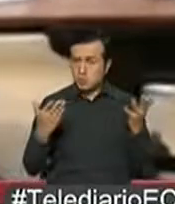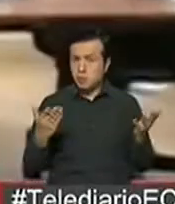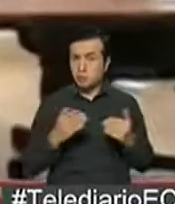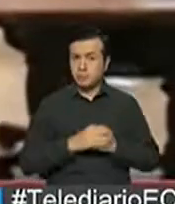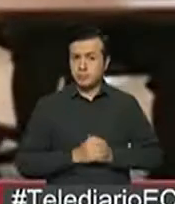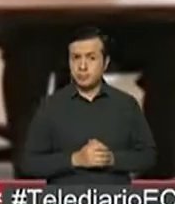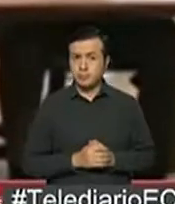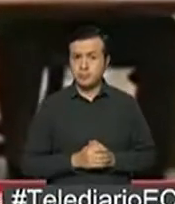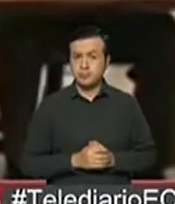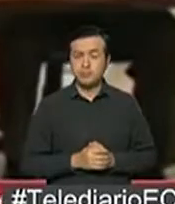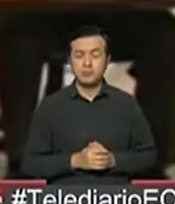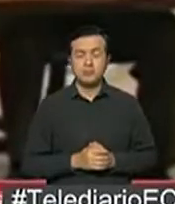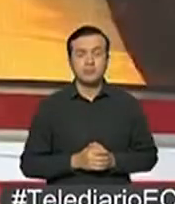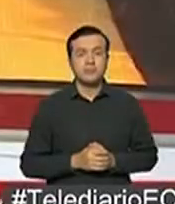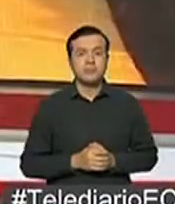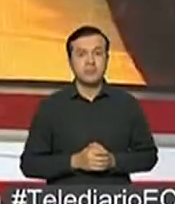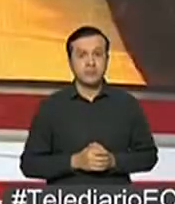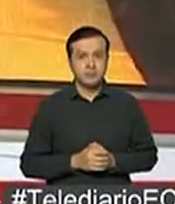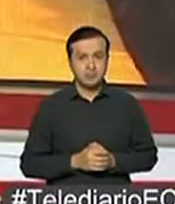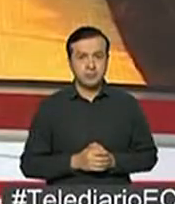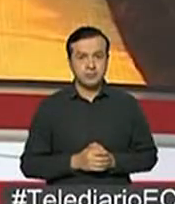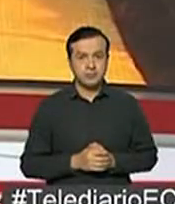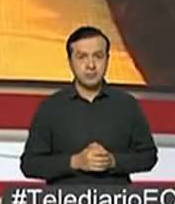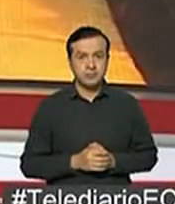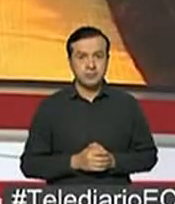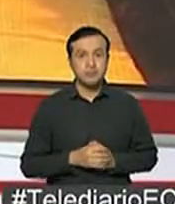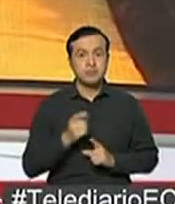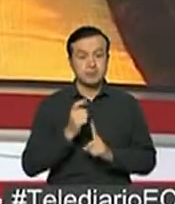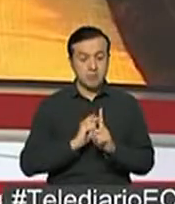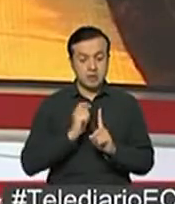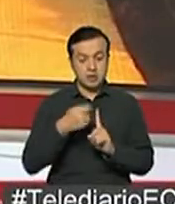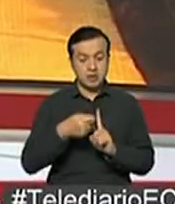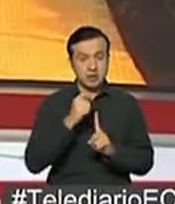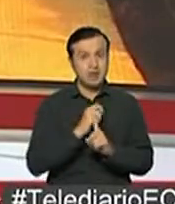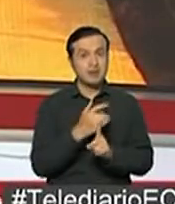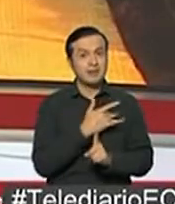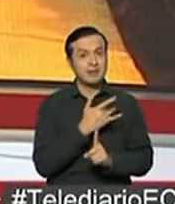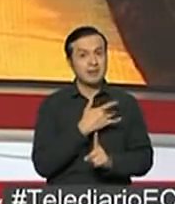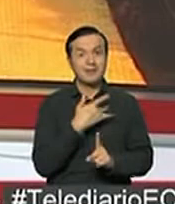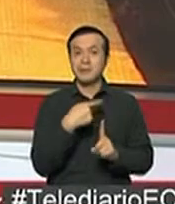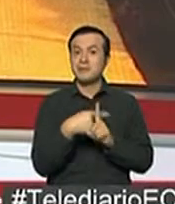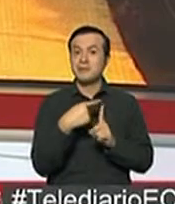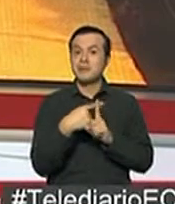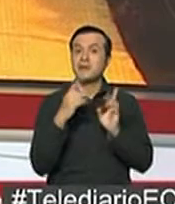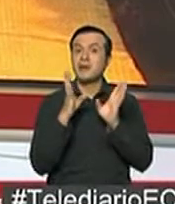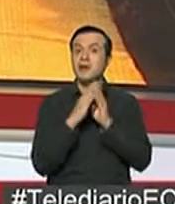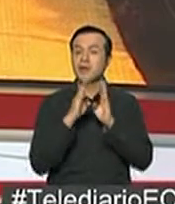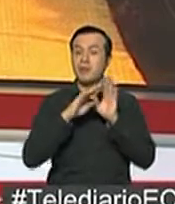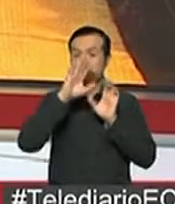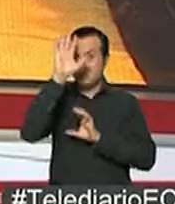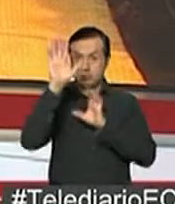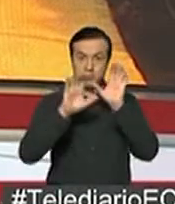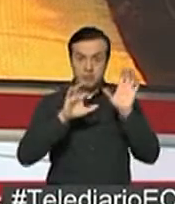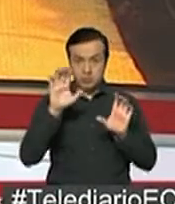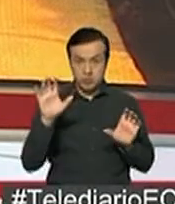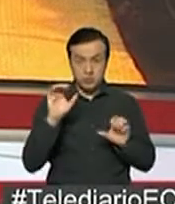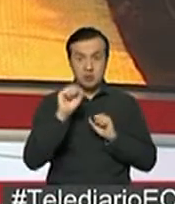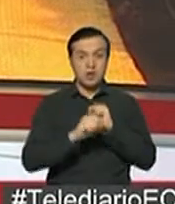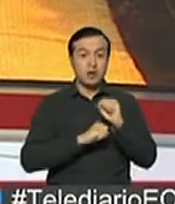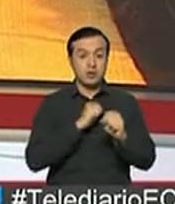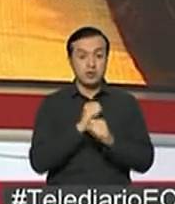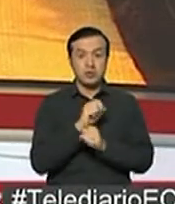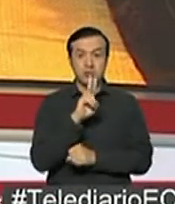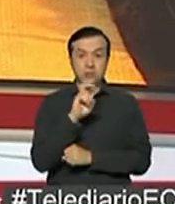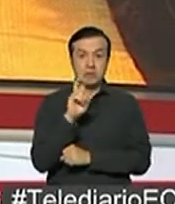zúñiga medios públicos el sector bananero aguarda expectante el evento freak logística 2020 del cual ecuador